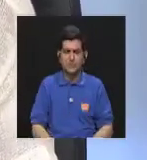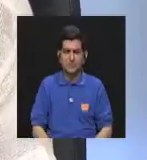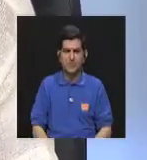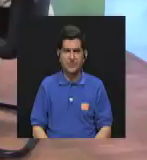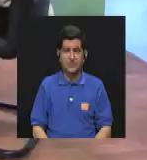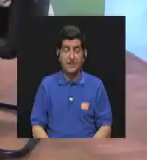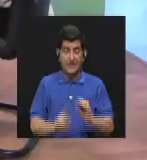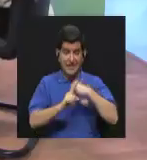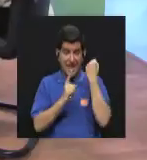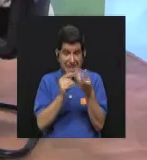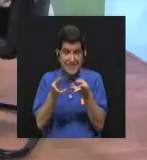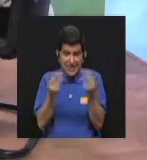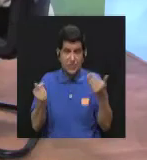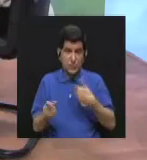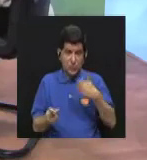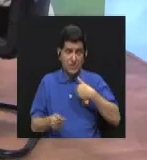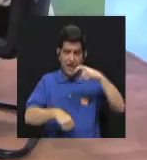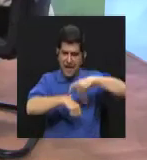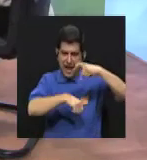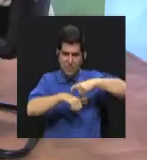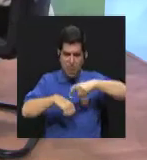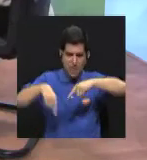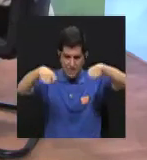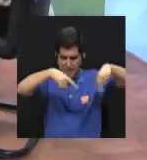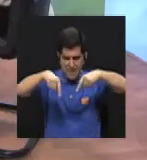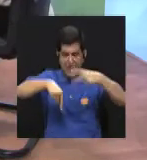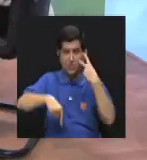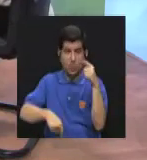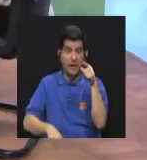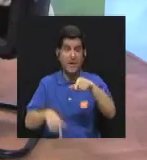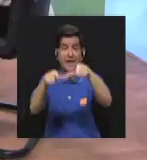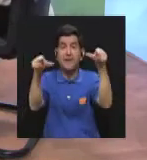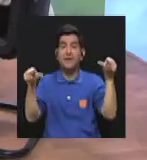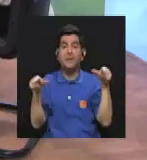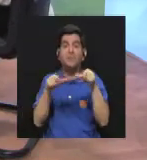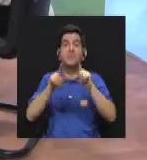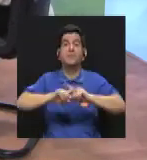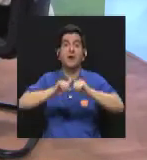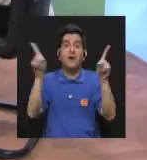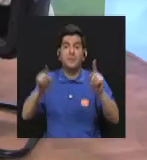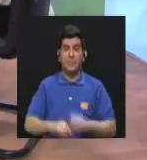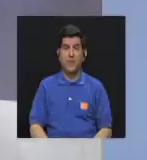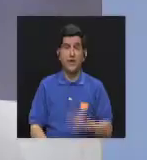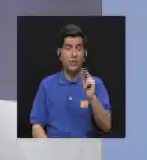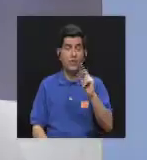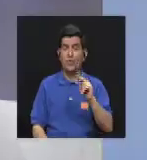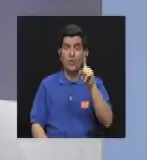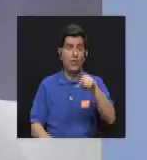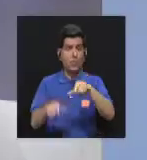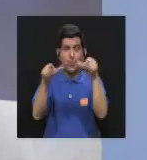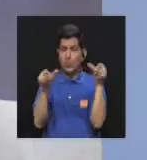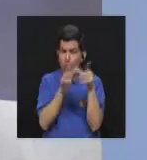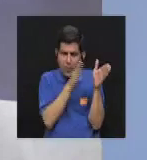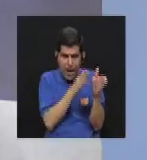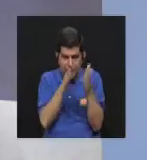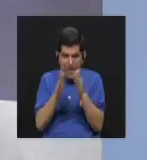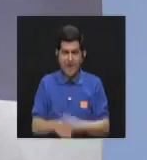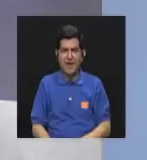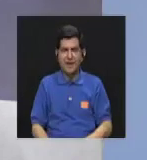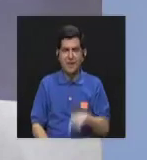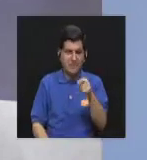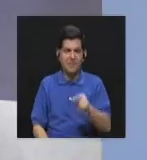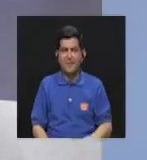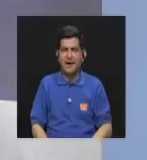Las condiciones de producción que tenían a la hora de grabar, porque ahí vemos que estaban en un lugar, pero no era un estudio donde se puede grabar el audio,